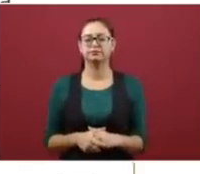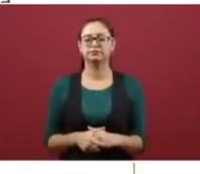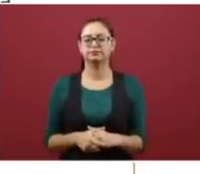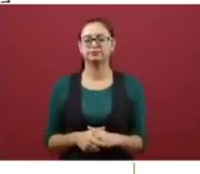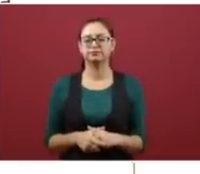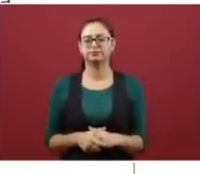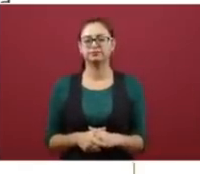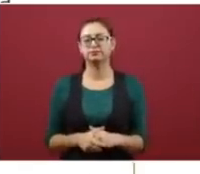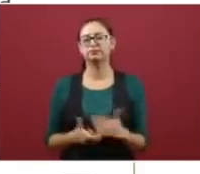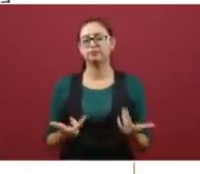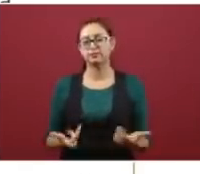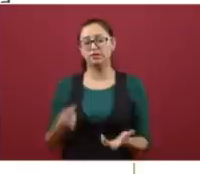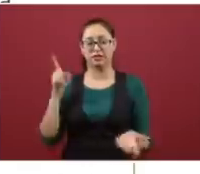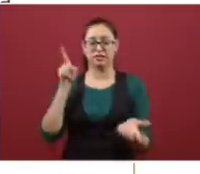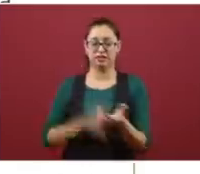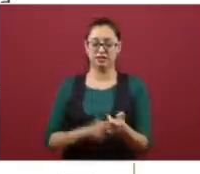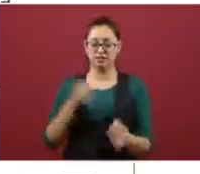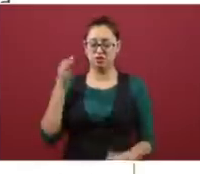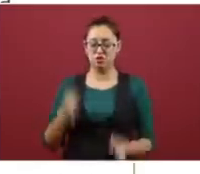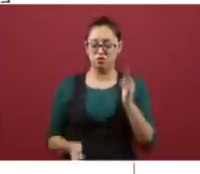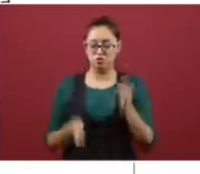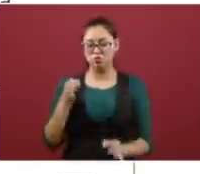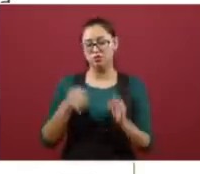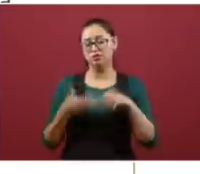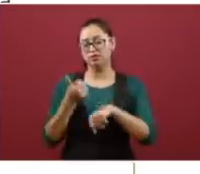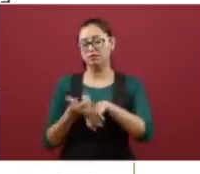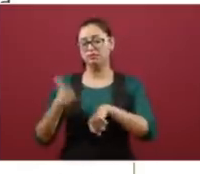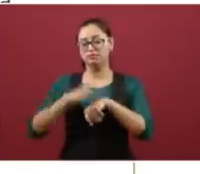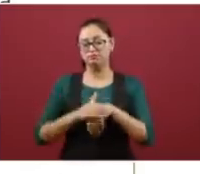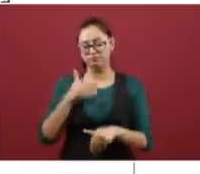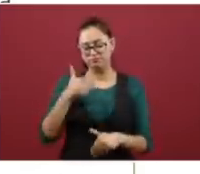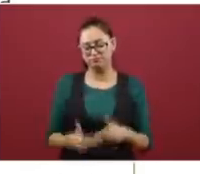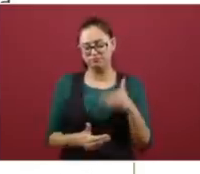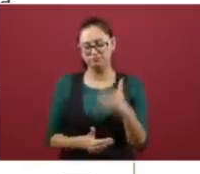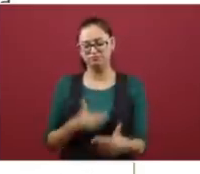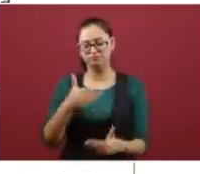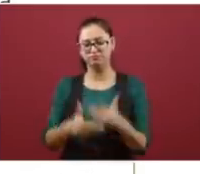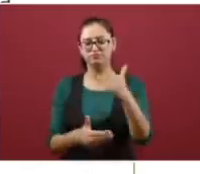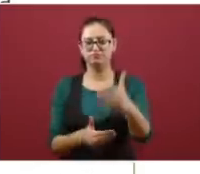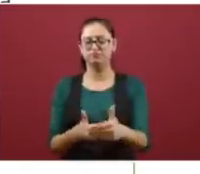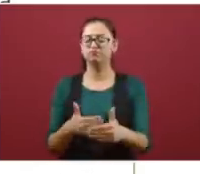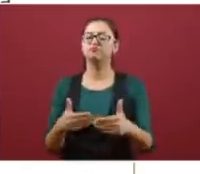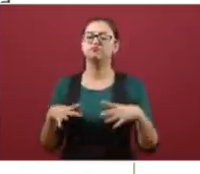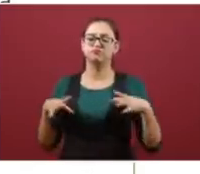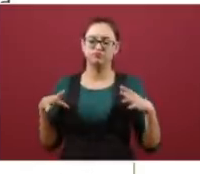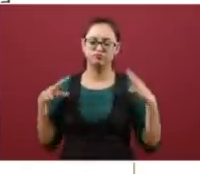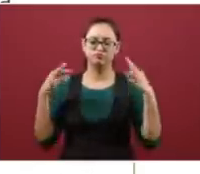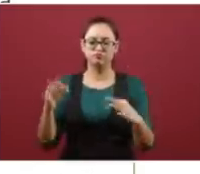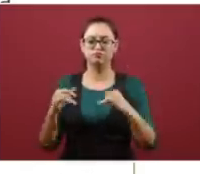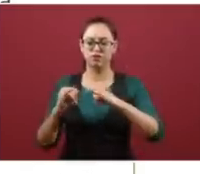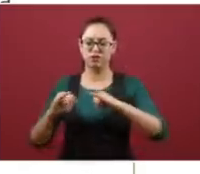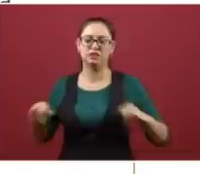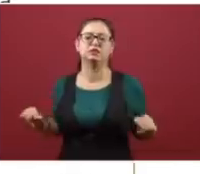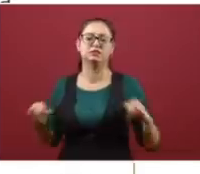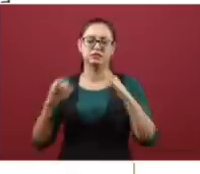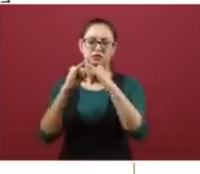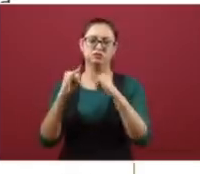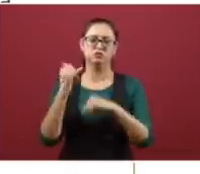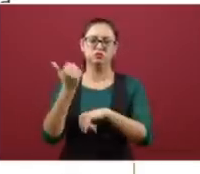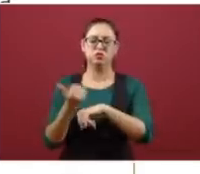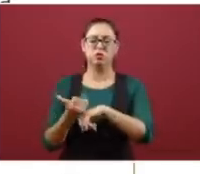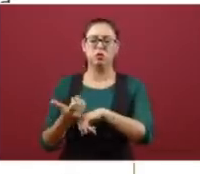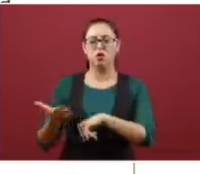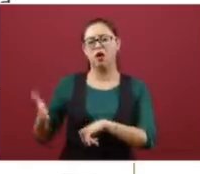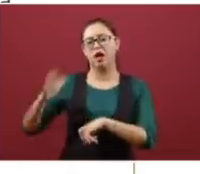judiciales y administrativas en la materia crear un instituto para la administración de los bienes